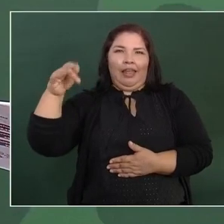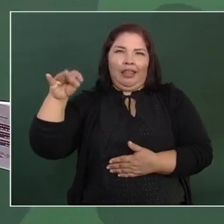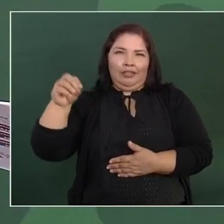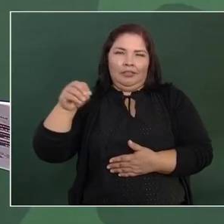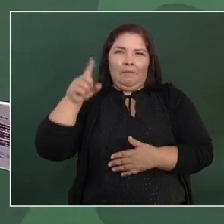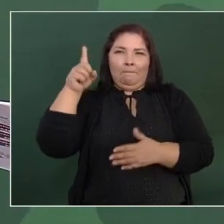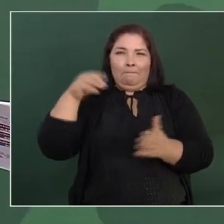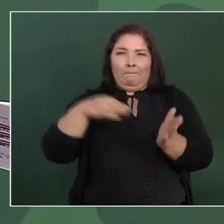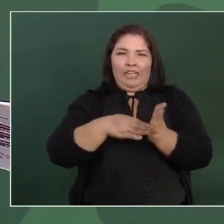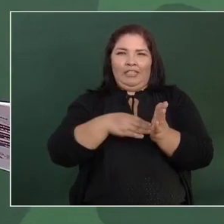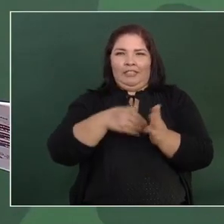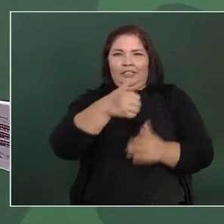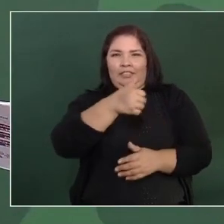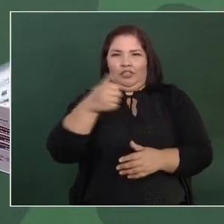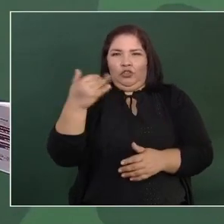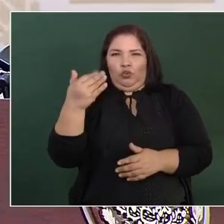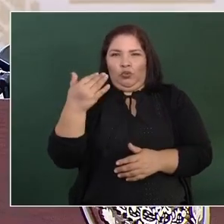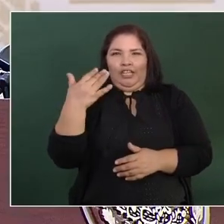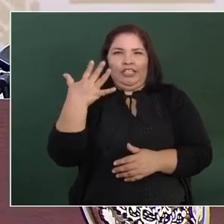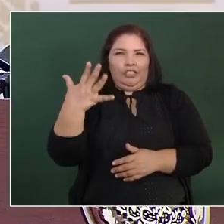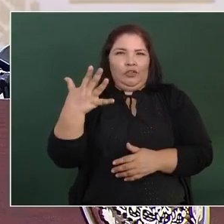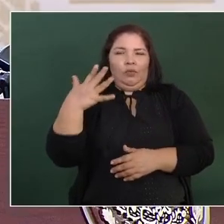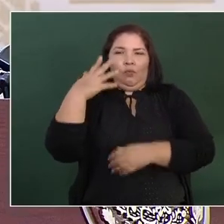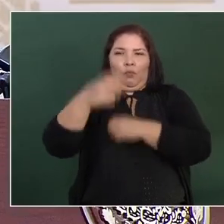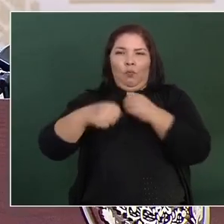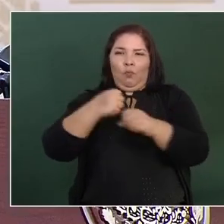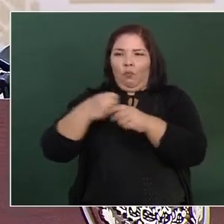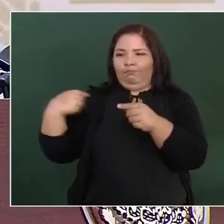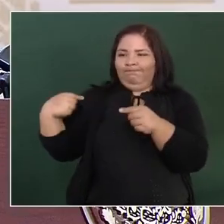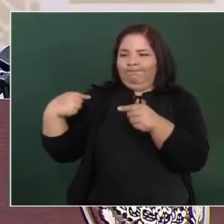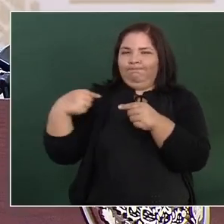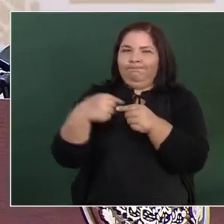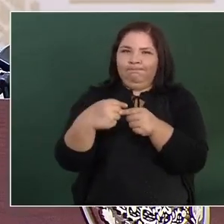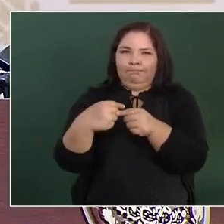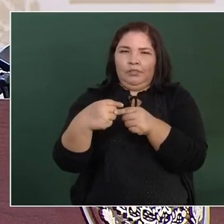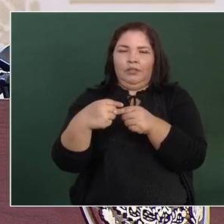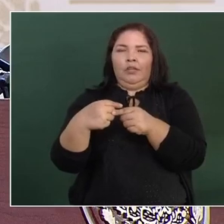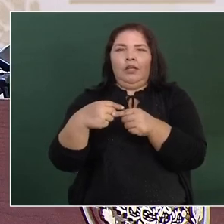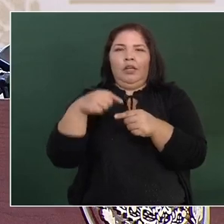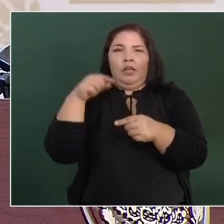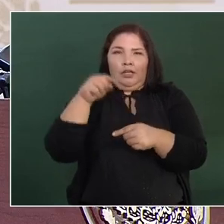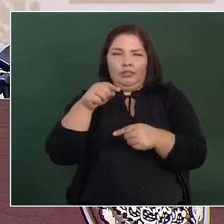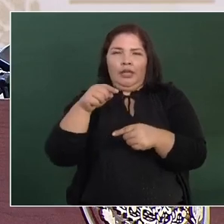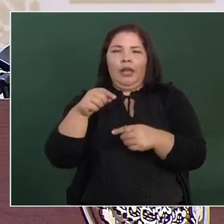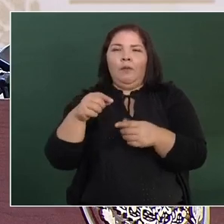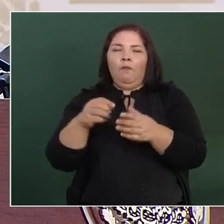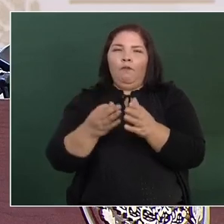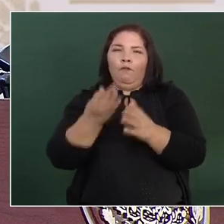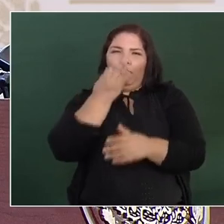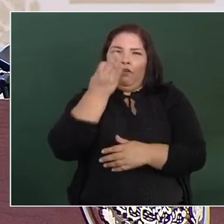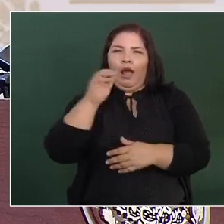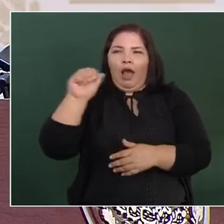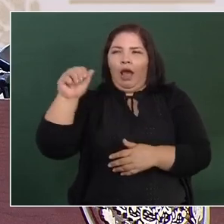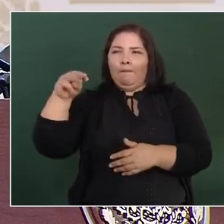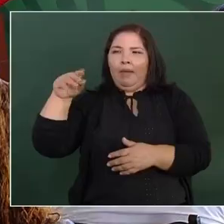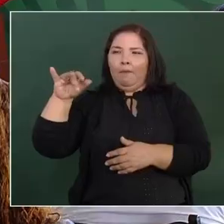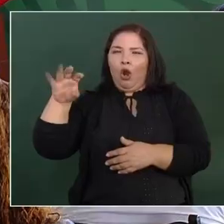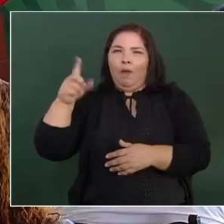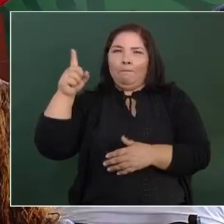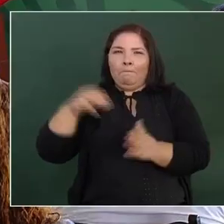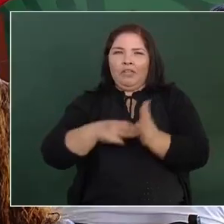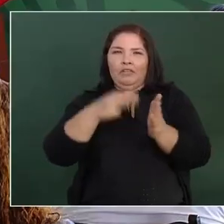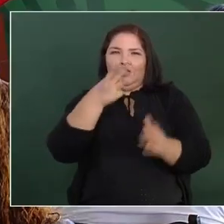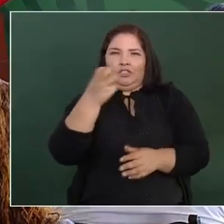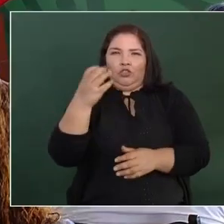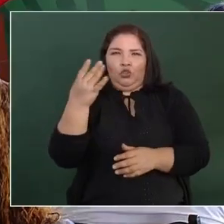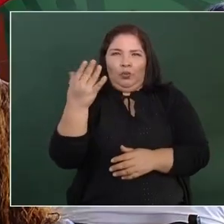y 1.655 en lo que va del año. En lo que se refiere a amapolas, 1.352